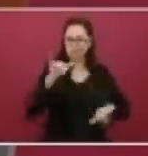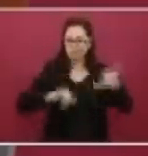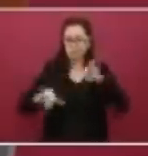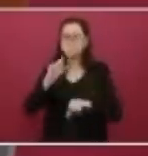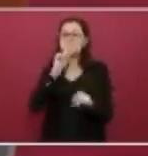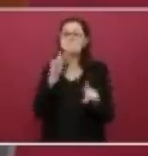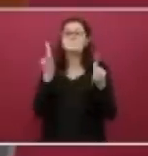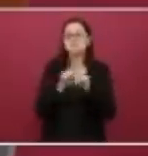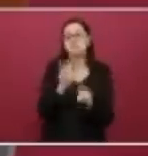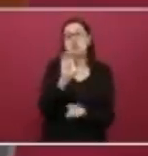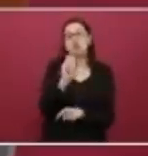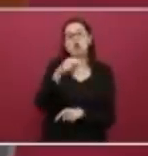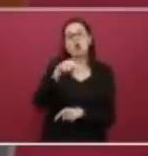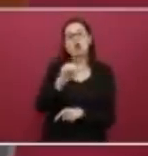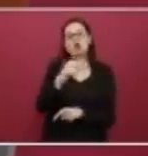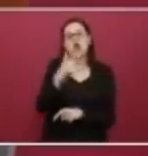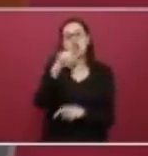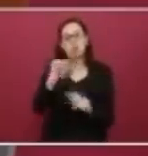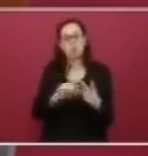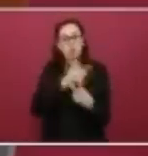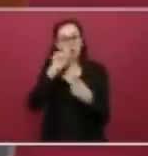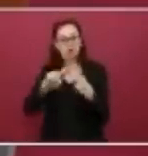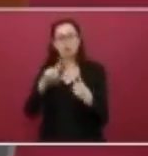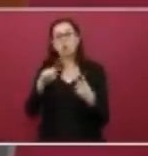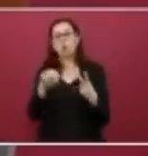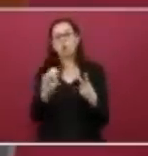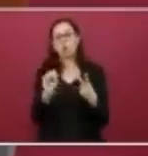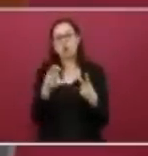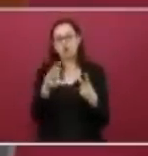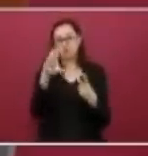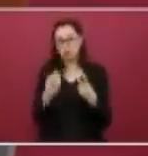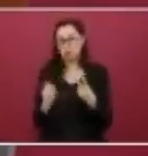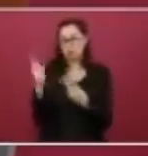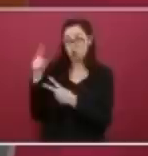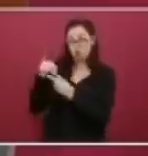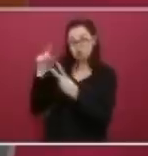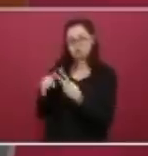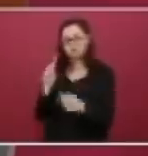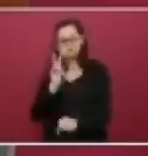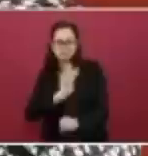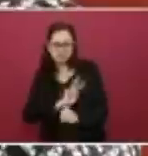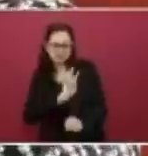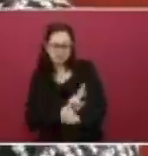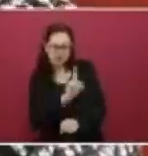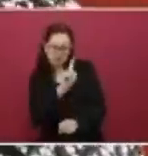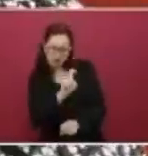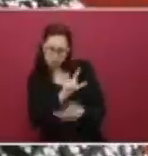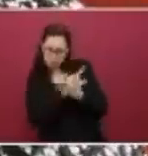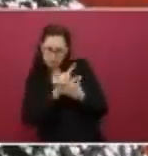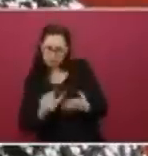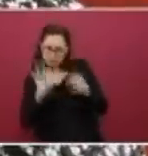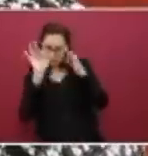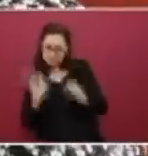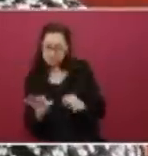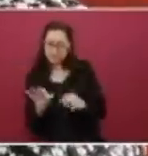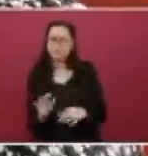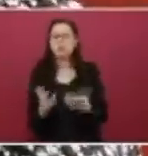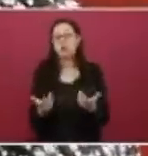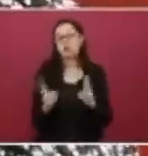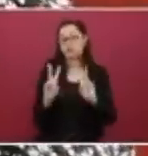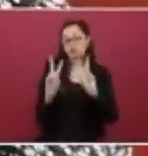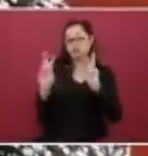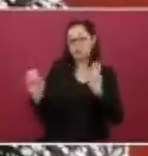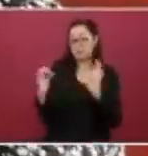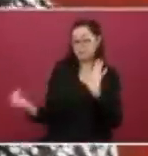unesco para ver que todos esos contaminantes sean eliminados antes de descargarlo al ambiente en el caso de metales pesados éstos sólo pueden